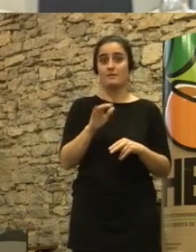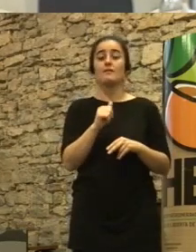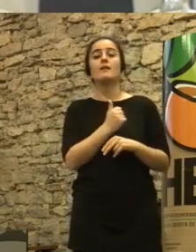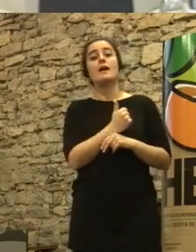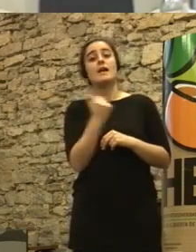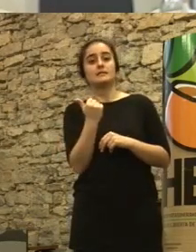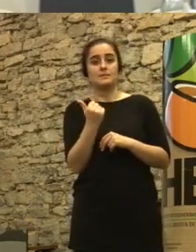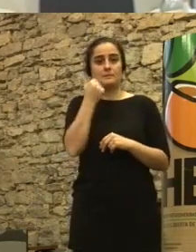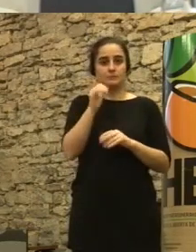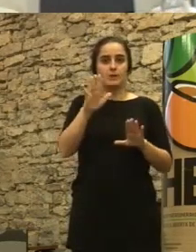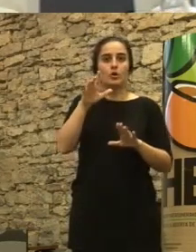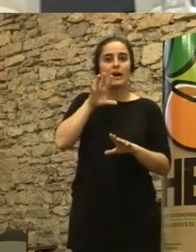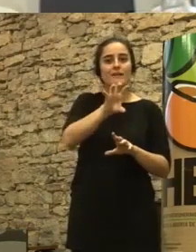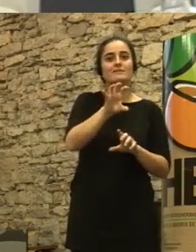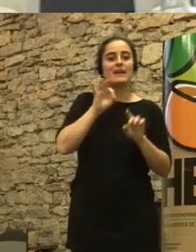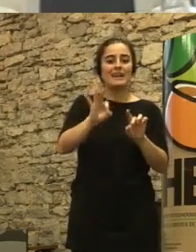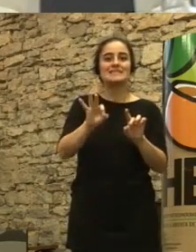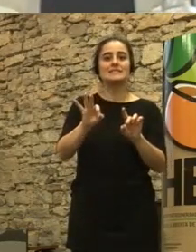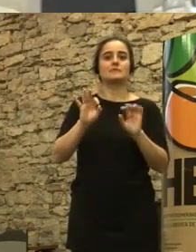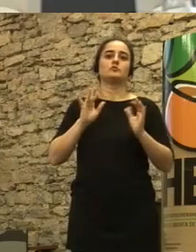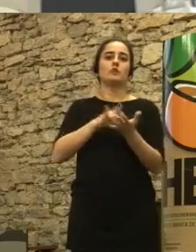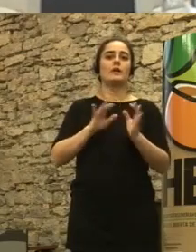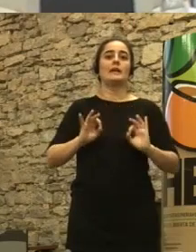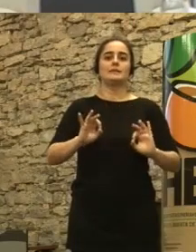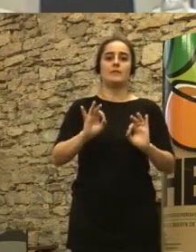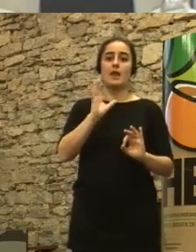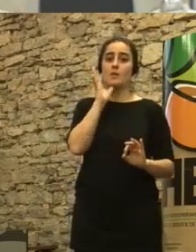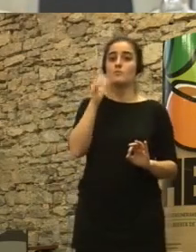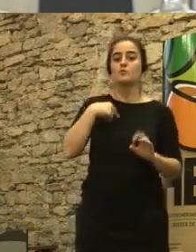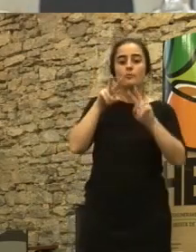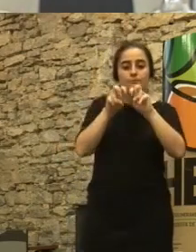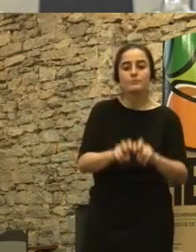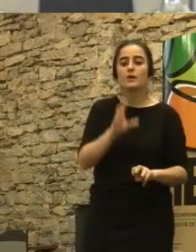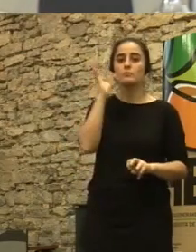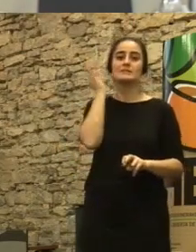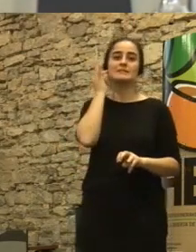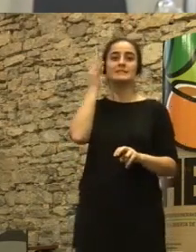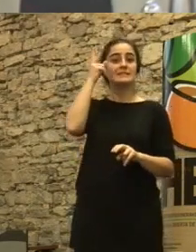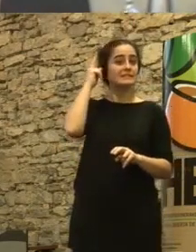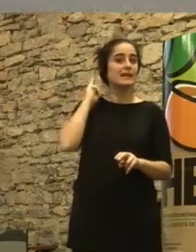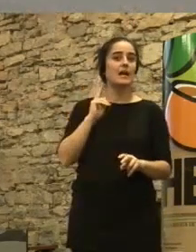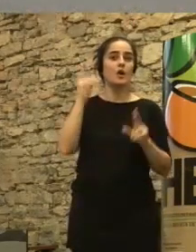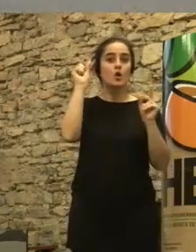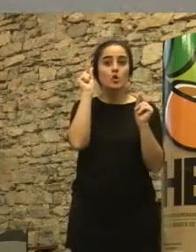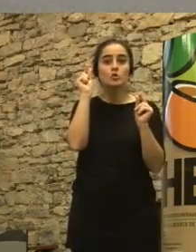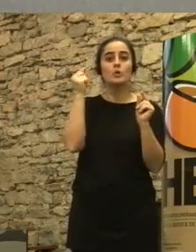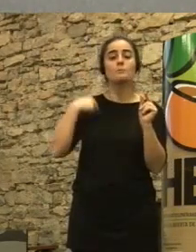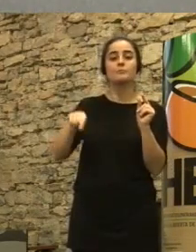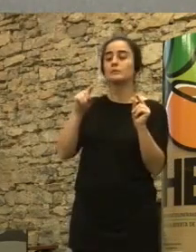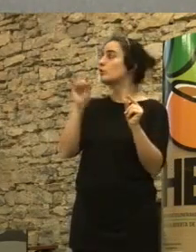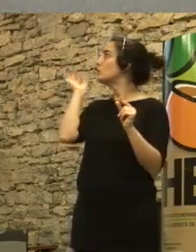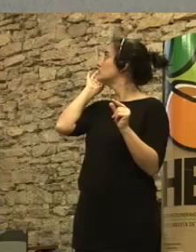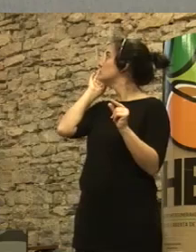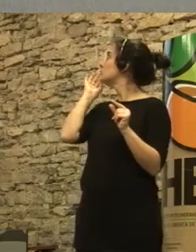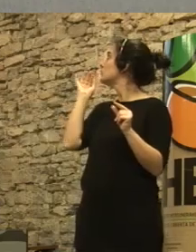que nunca. Y he estudiado bien el problema porque la he conocido a ella, que es esta morenita de pelo corto que está debajo de esa cosa